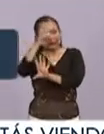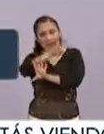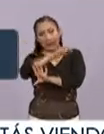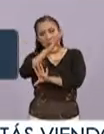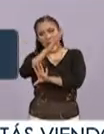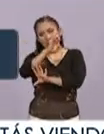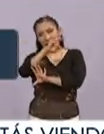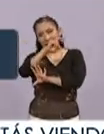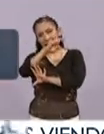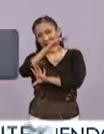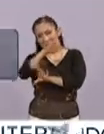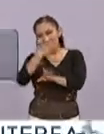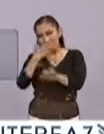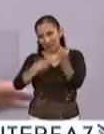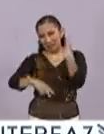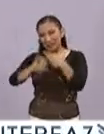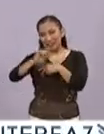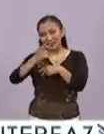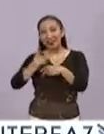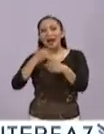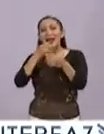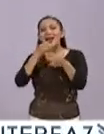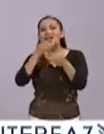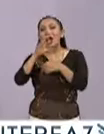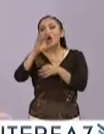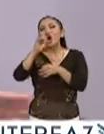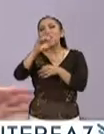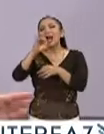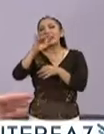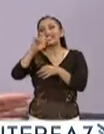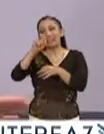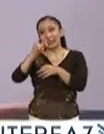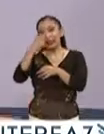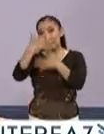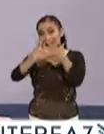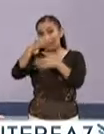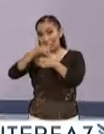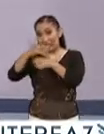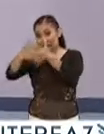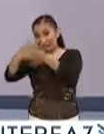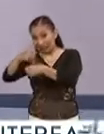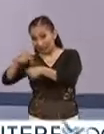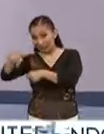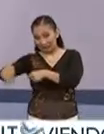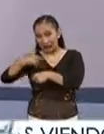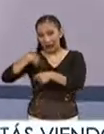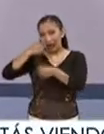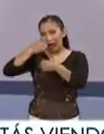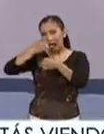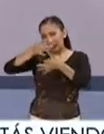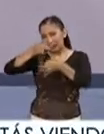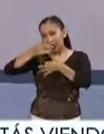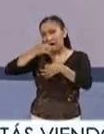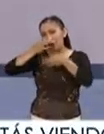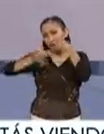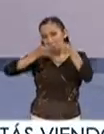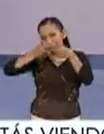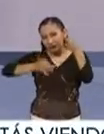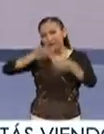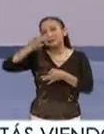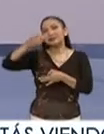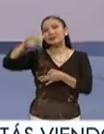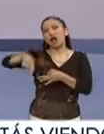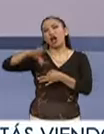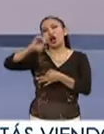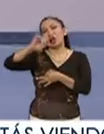Berenice, bienvenida. Hola, Berenice Sánchez, de la agencia informativa CONACYT, que como cada 15 días esta agencia de noticias del CONACYT pues